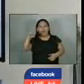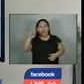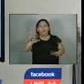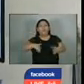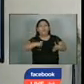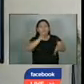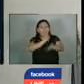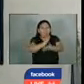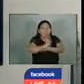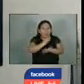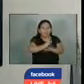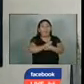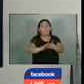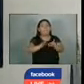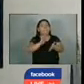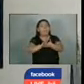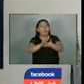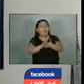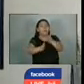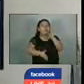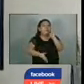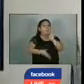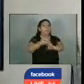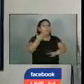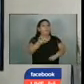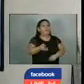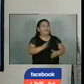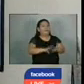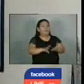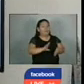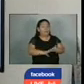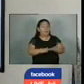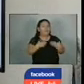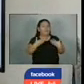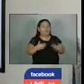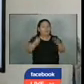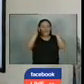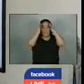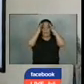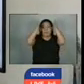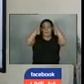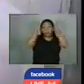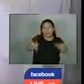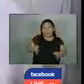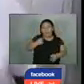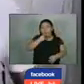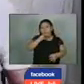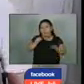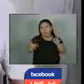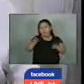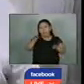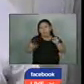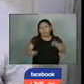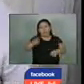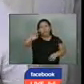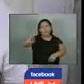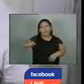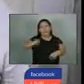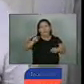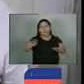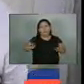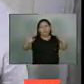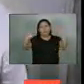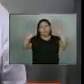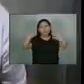desorden público y el incremento a la tarifa del pasaje. Esta fue la decisión tomada por el Tribunal Tercero de Sentencia en los